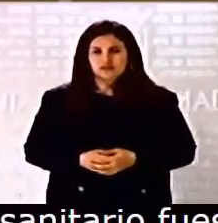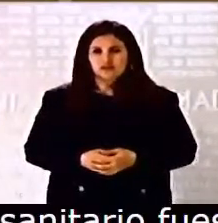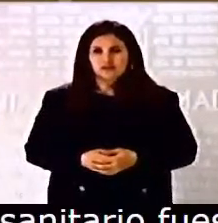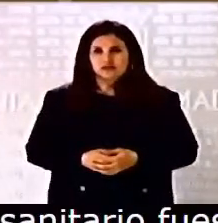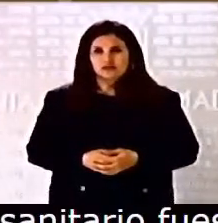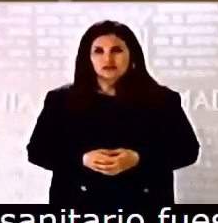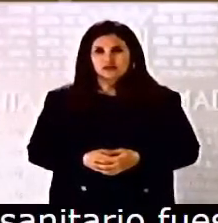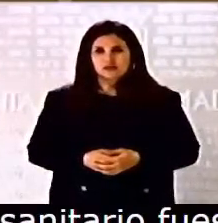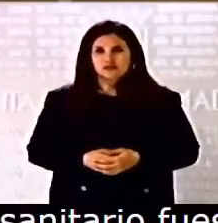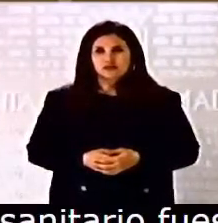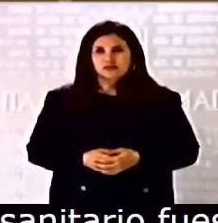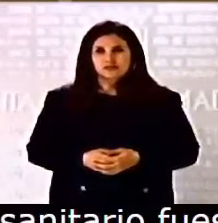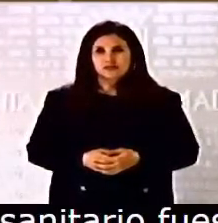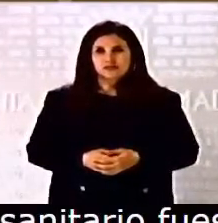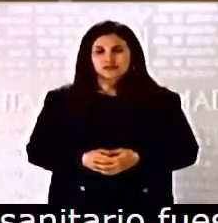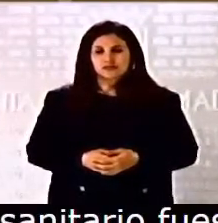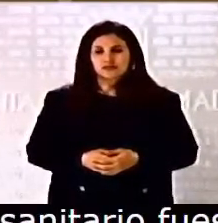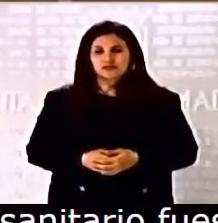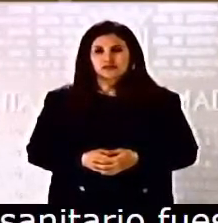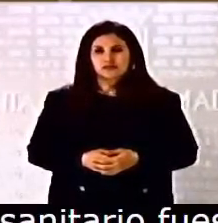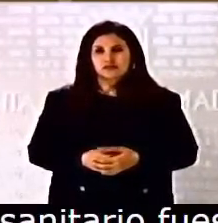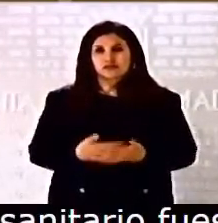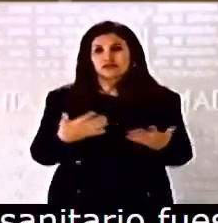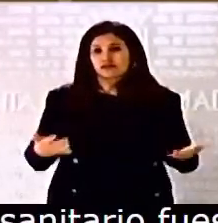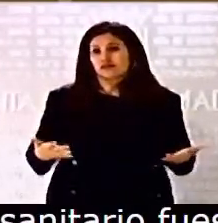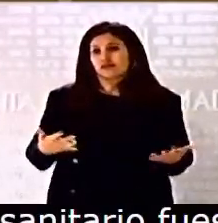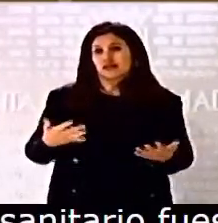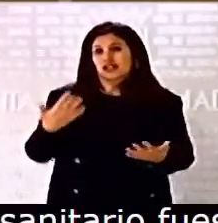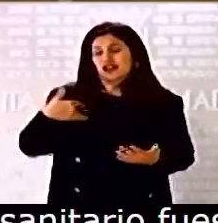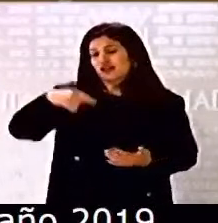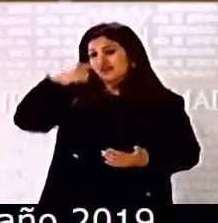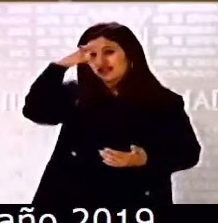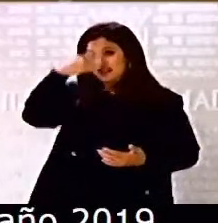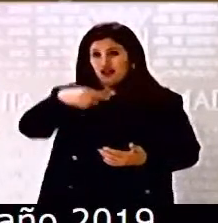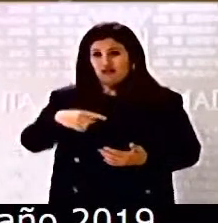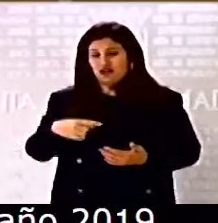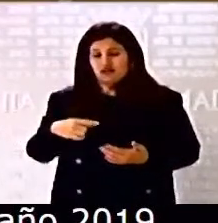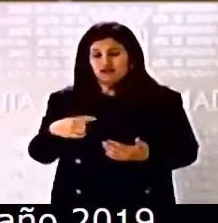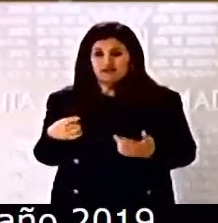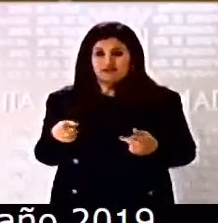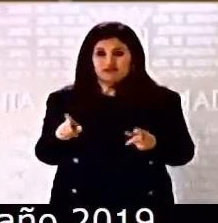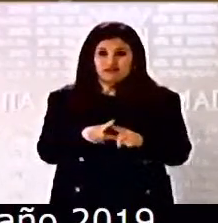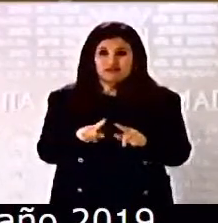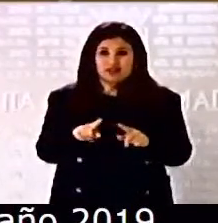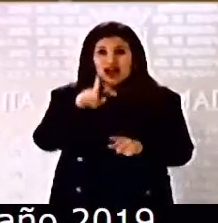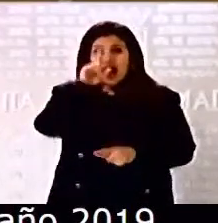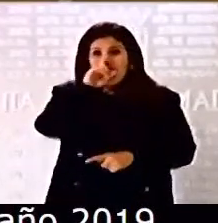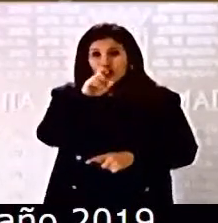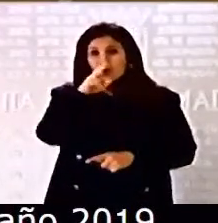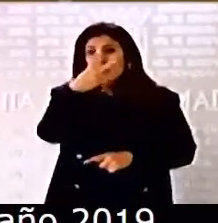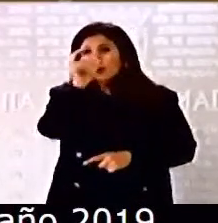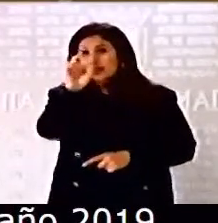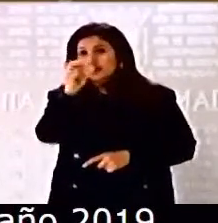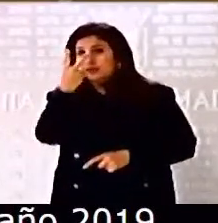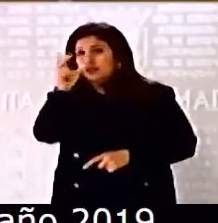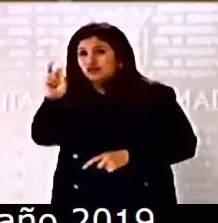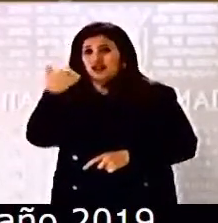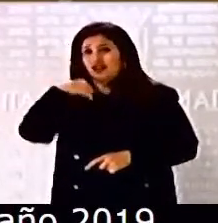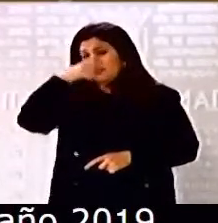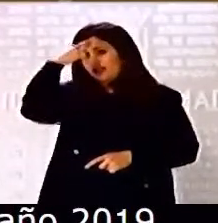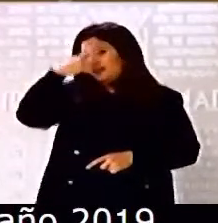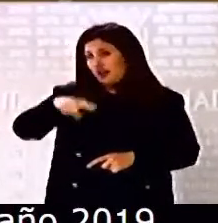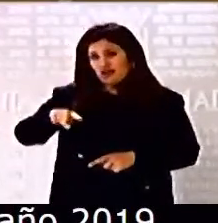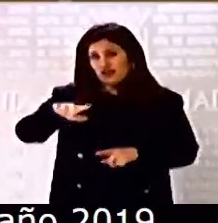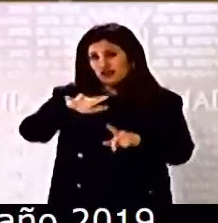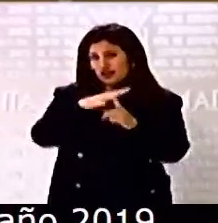Nada tengo que decir de lo que ha sido el año 2020, que será